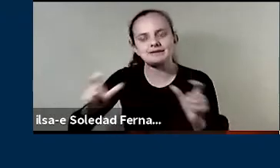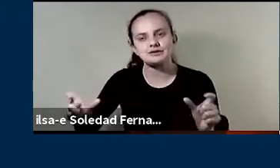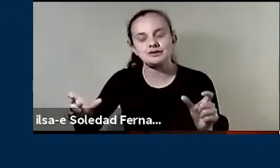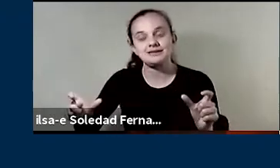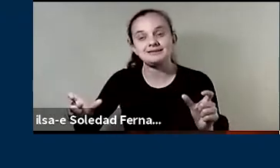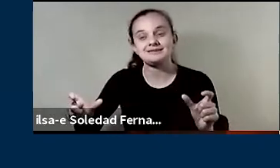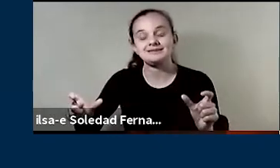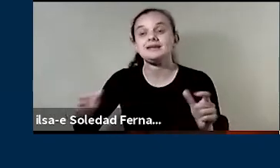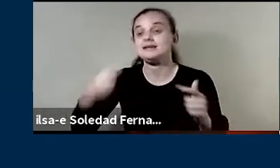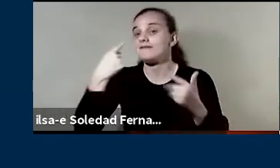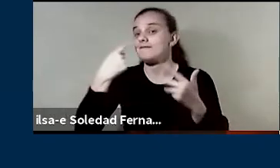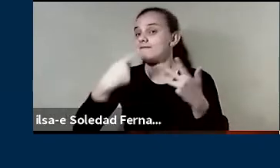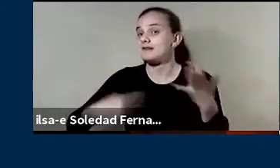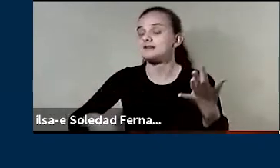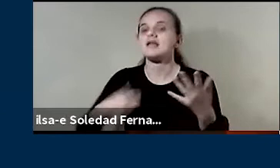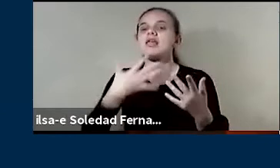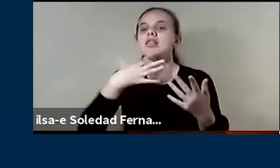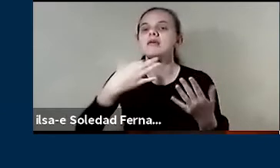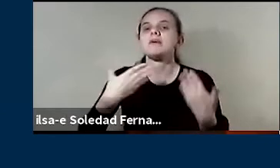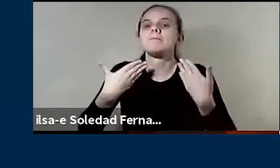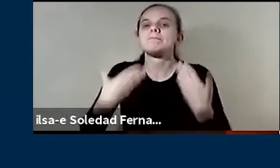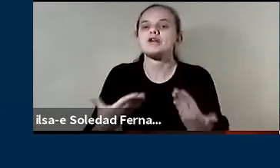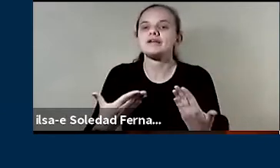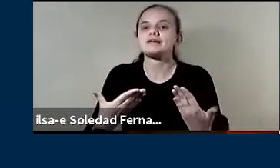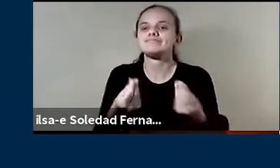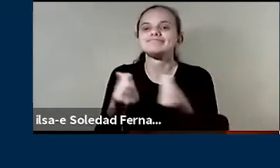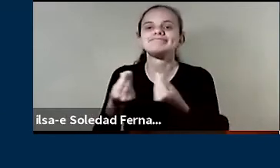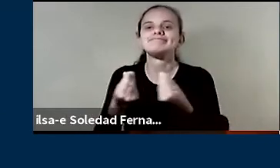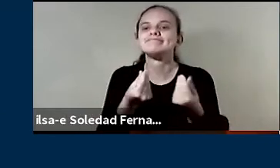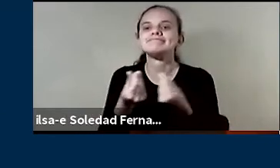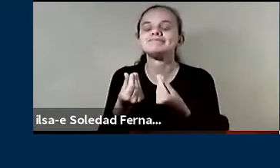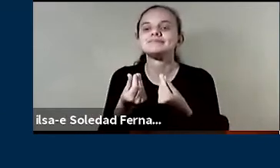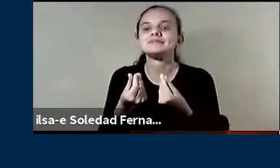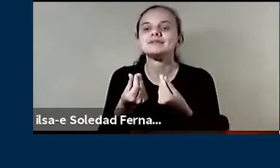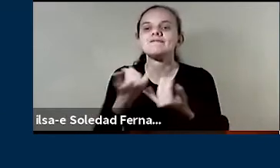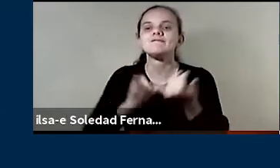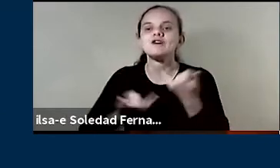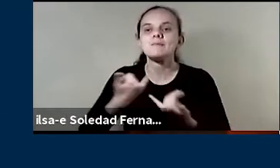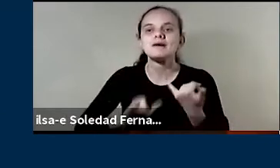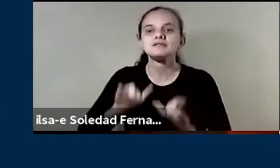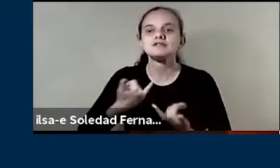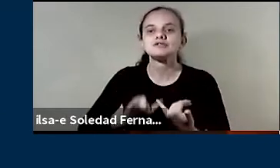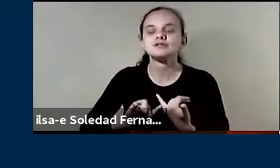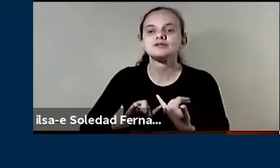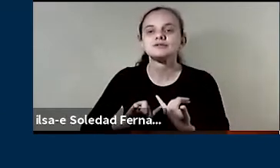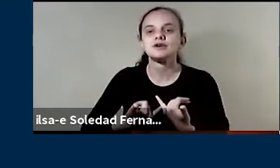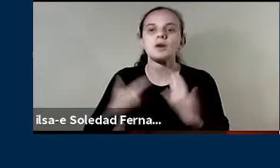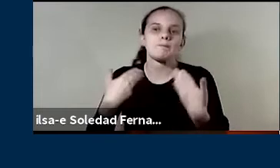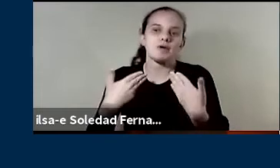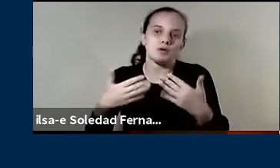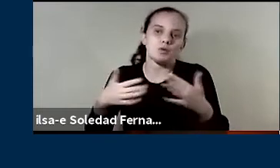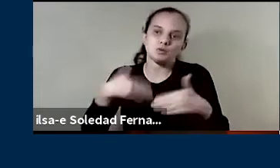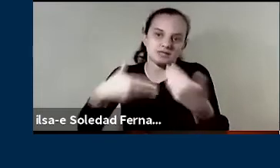percibido, es decir, cualquier persona con los sentidos que tenga, tiene que poder percibir la